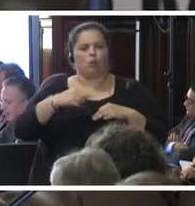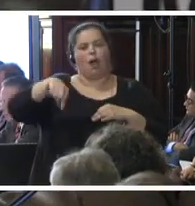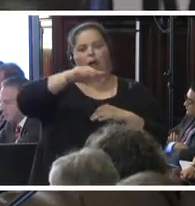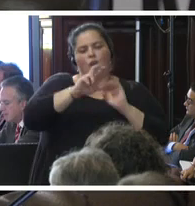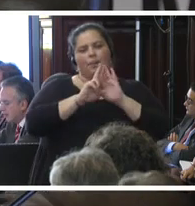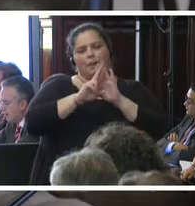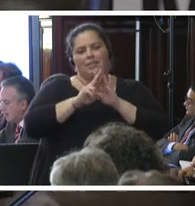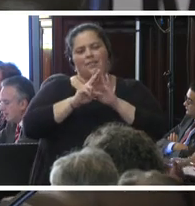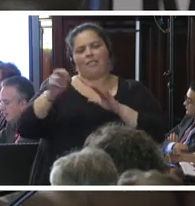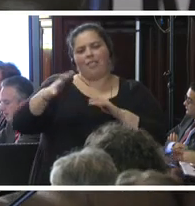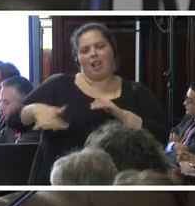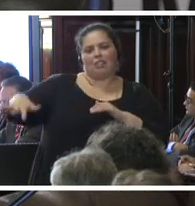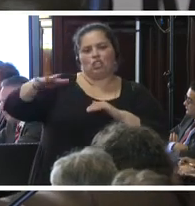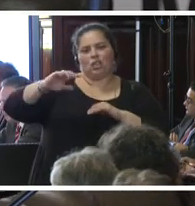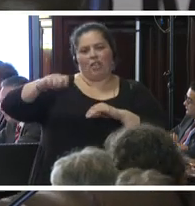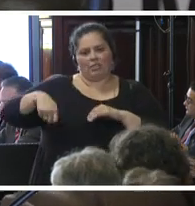la sociedad civil que